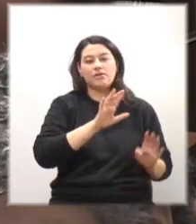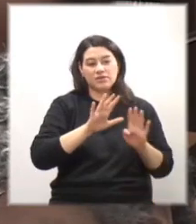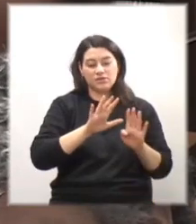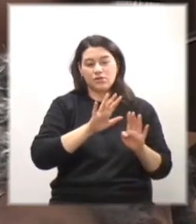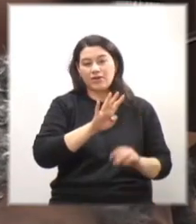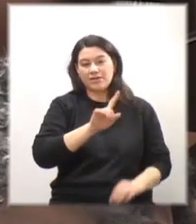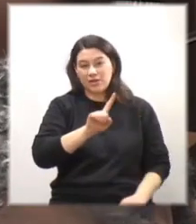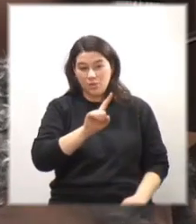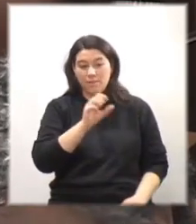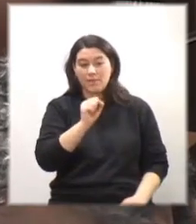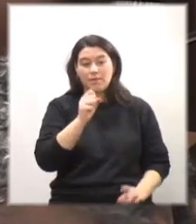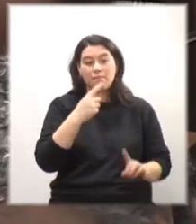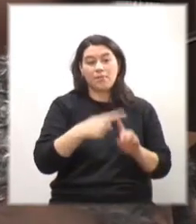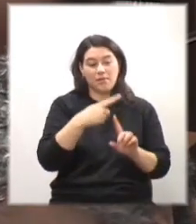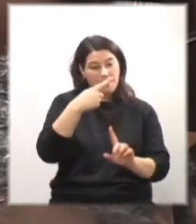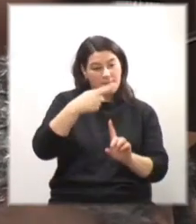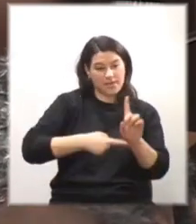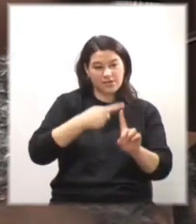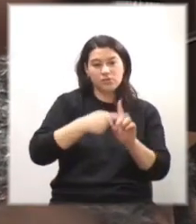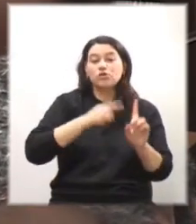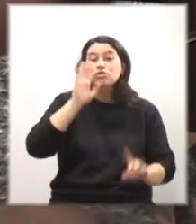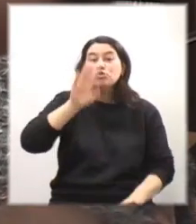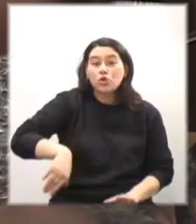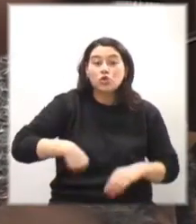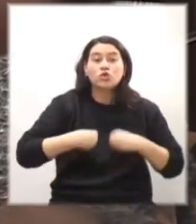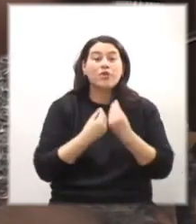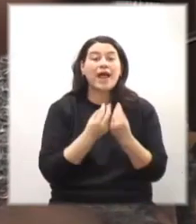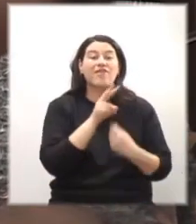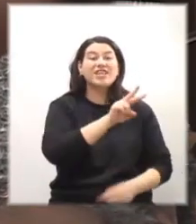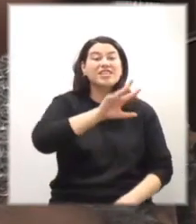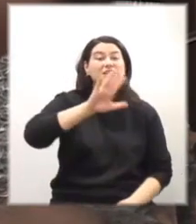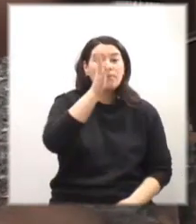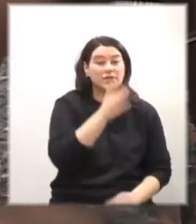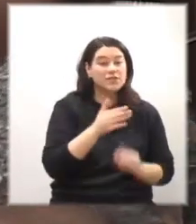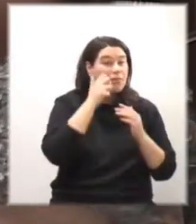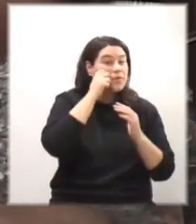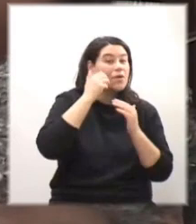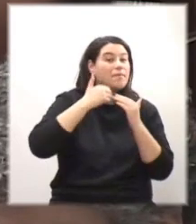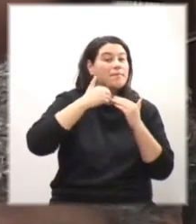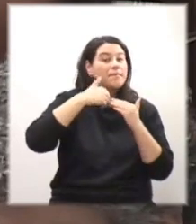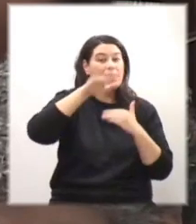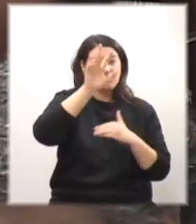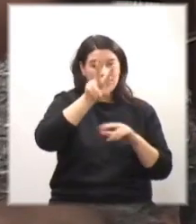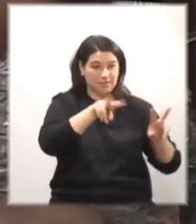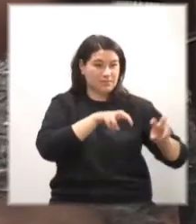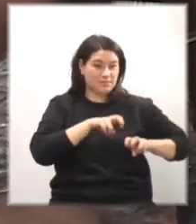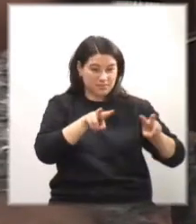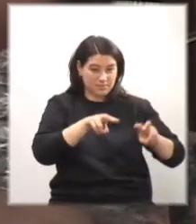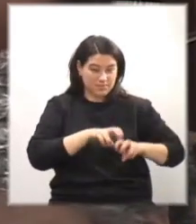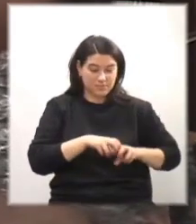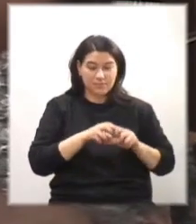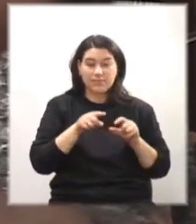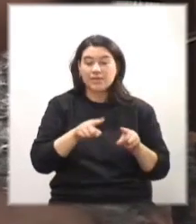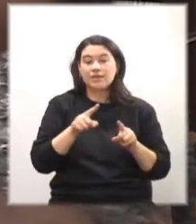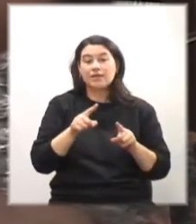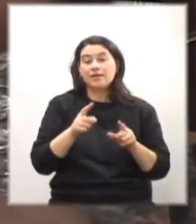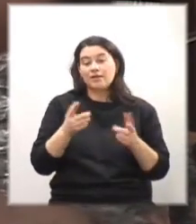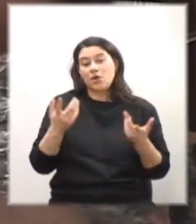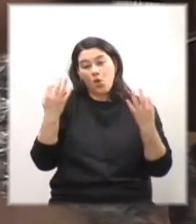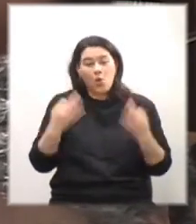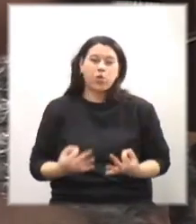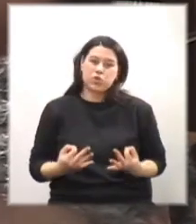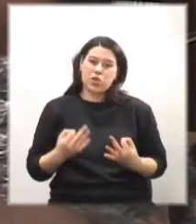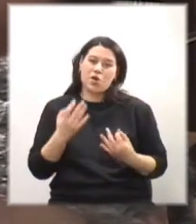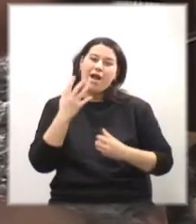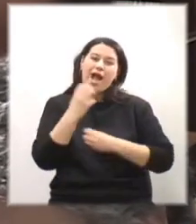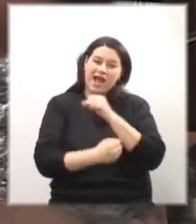50.941 pesos por mes, que son el 25% de los mayores ingresos. Y esto en año electoral,